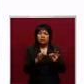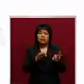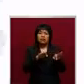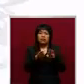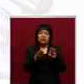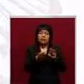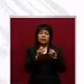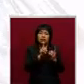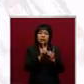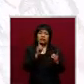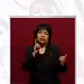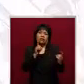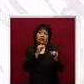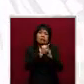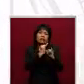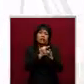distancia.